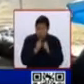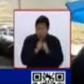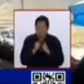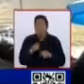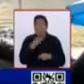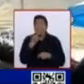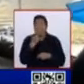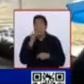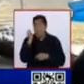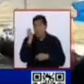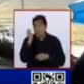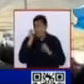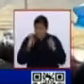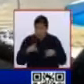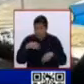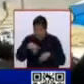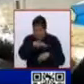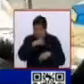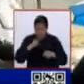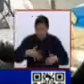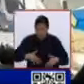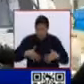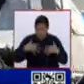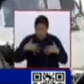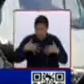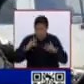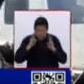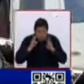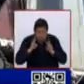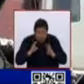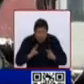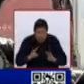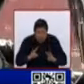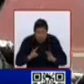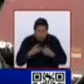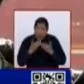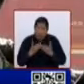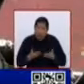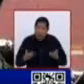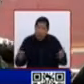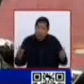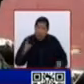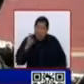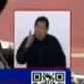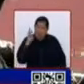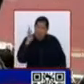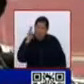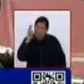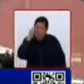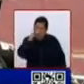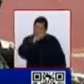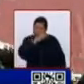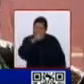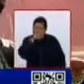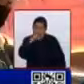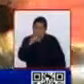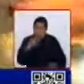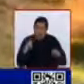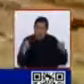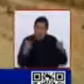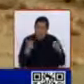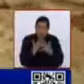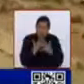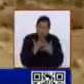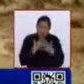donde según testigos, según la gente que vive en este lugar, se ha observado cosas bastante extrañas, cosas que a usted le va a dar